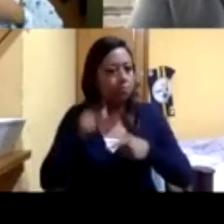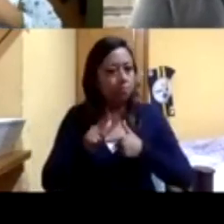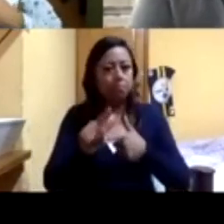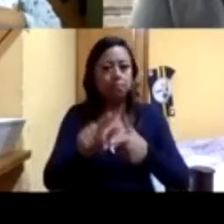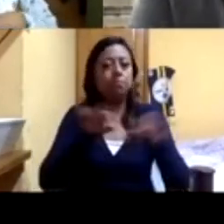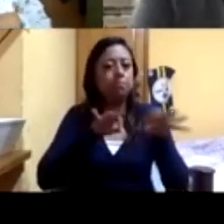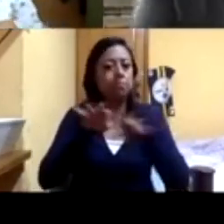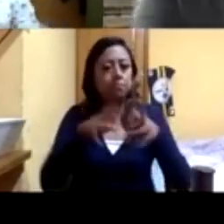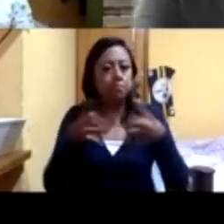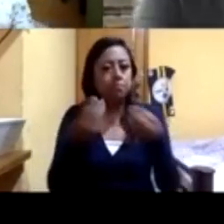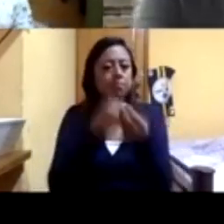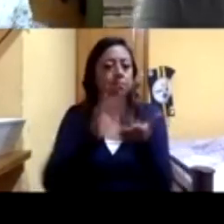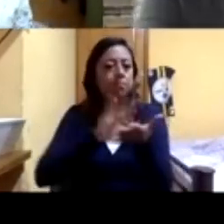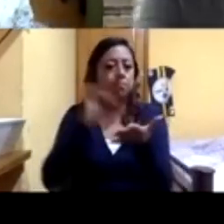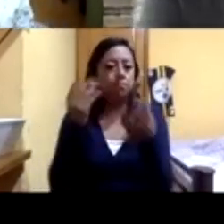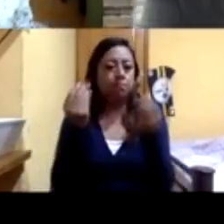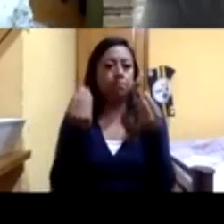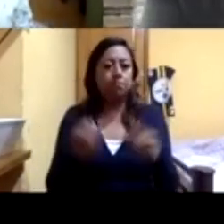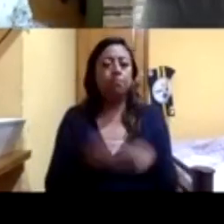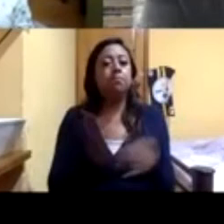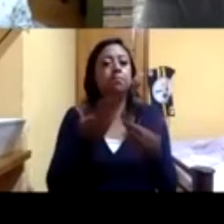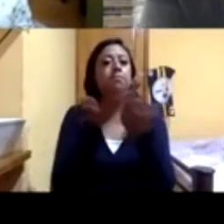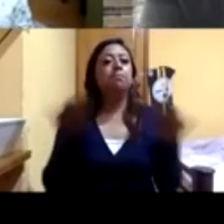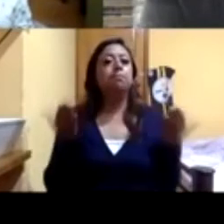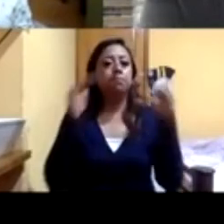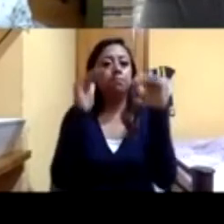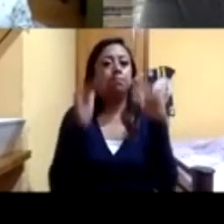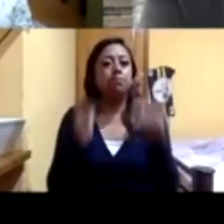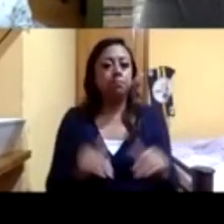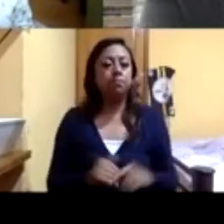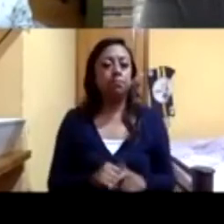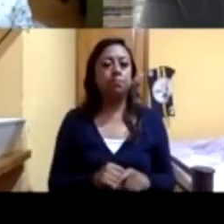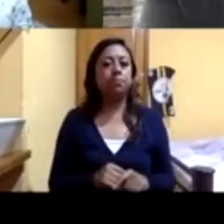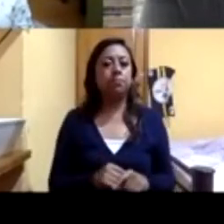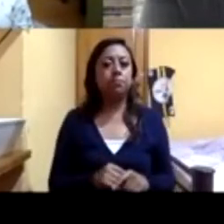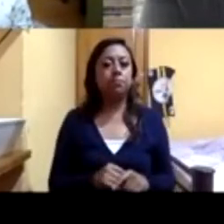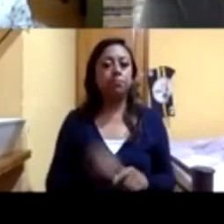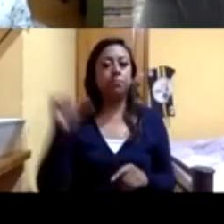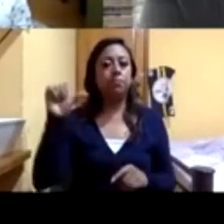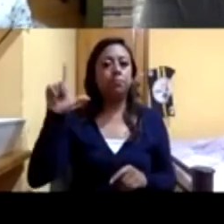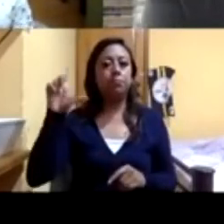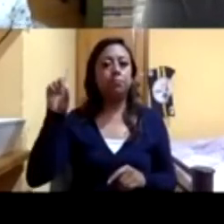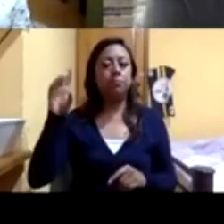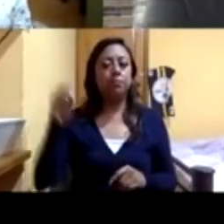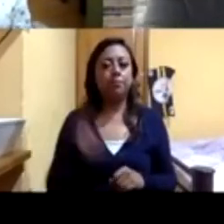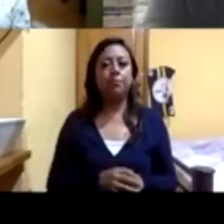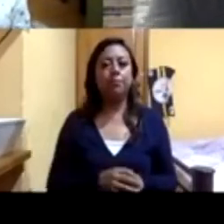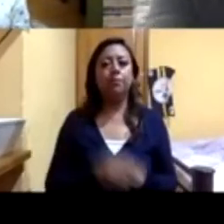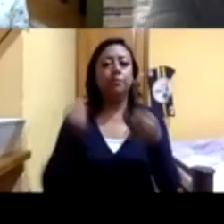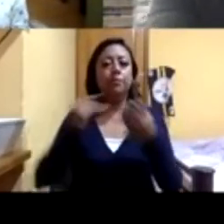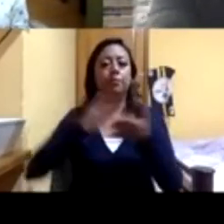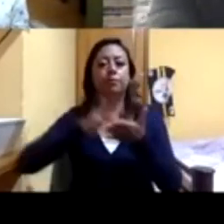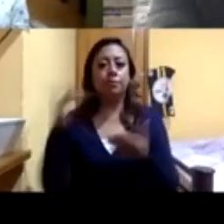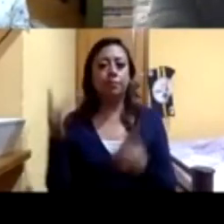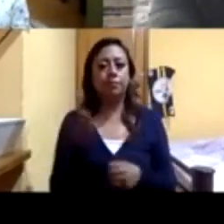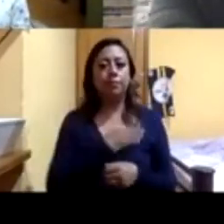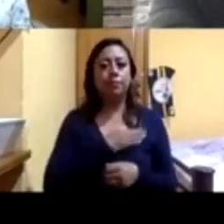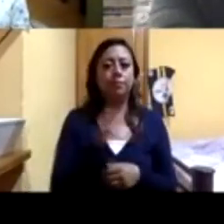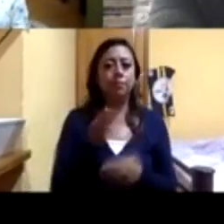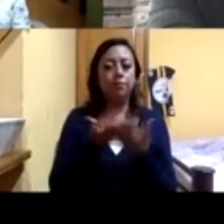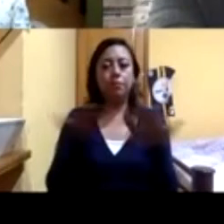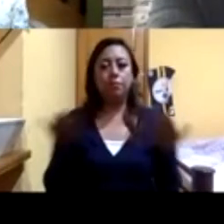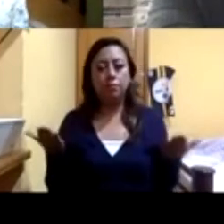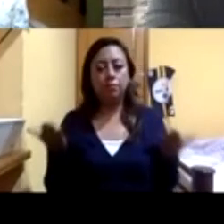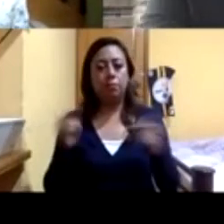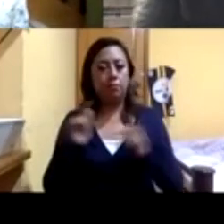muchas gracias. Ahora sí. Aldo, adelante. Muchas gracias. Bueno, ahora